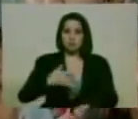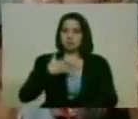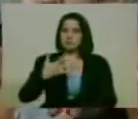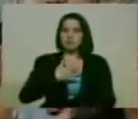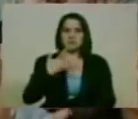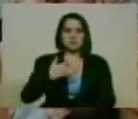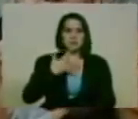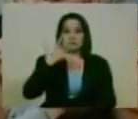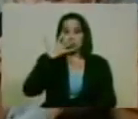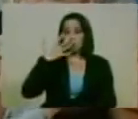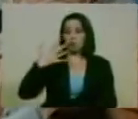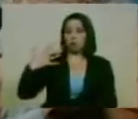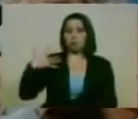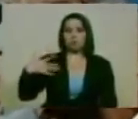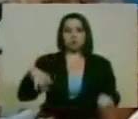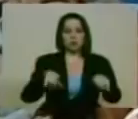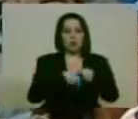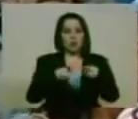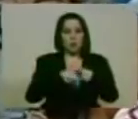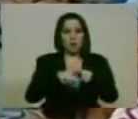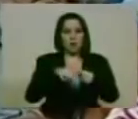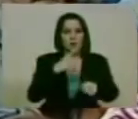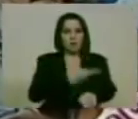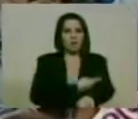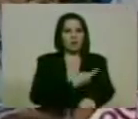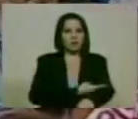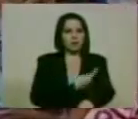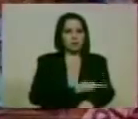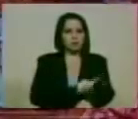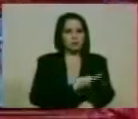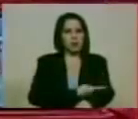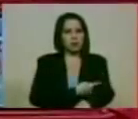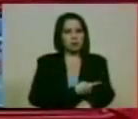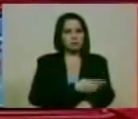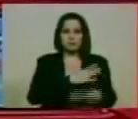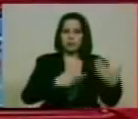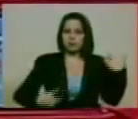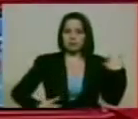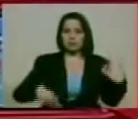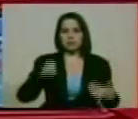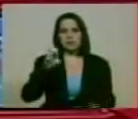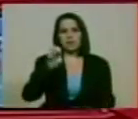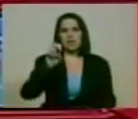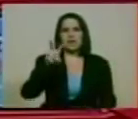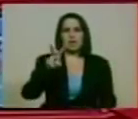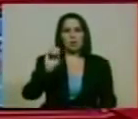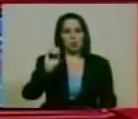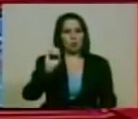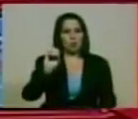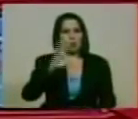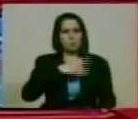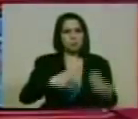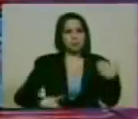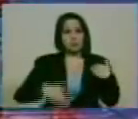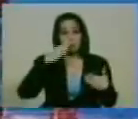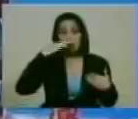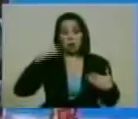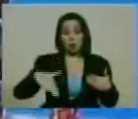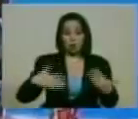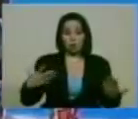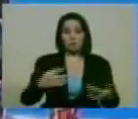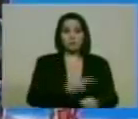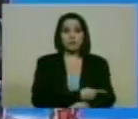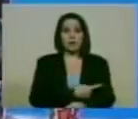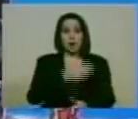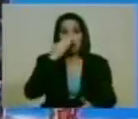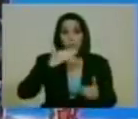de ser hermano del compañero Evo Morales, hermano menor, él es